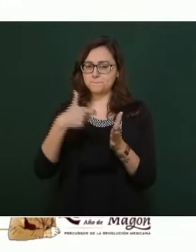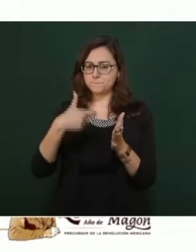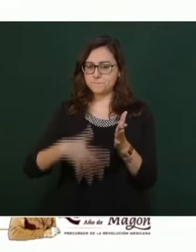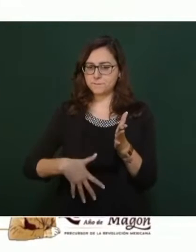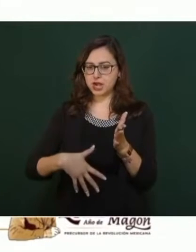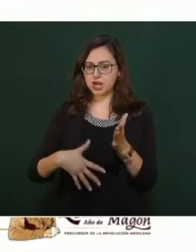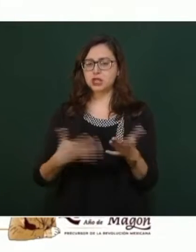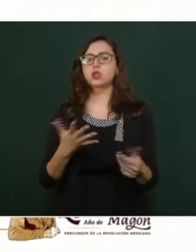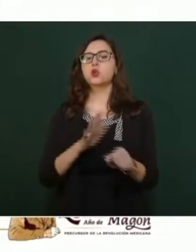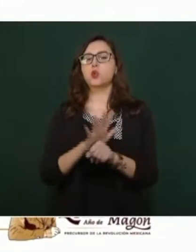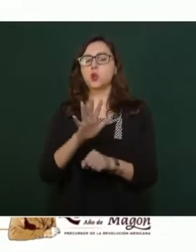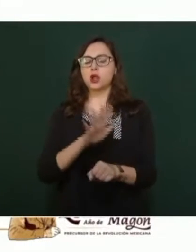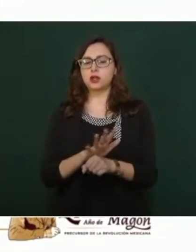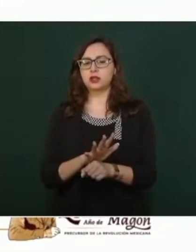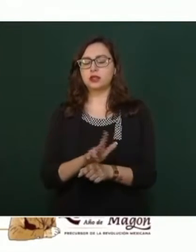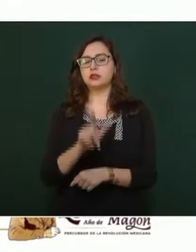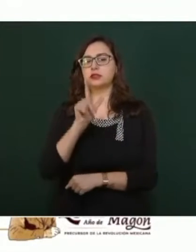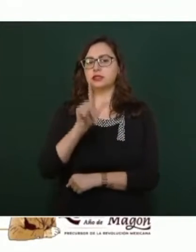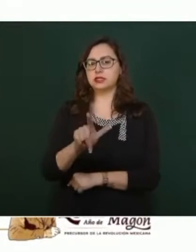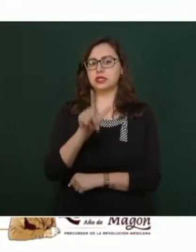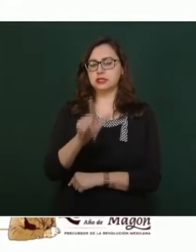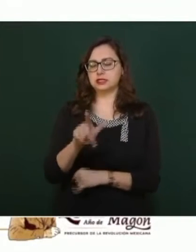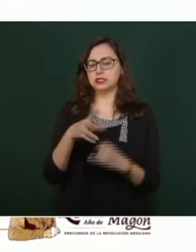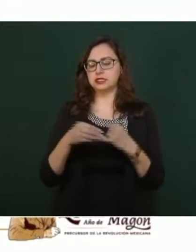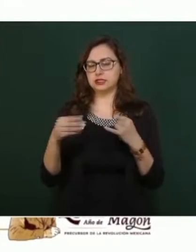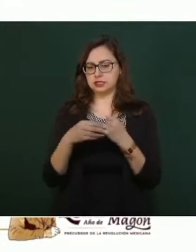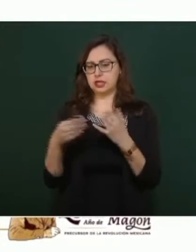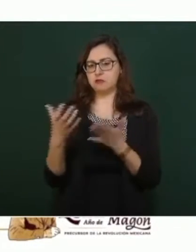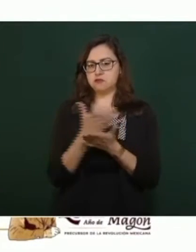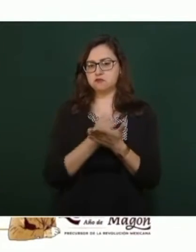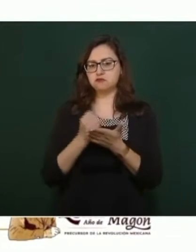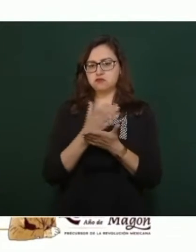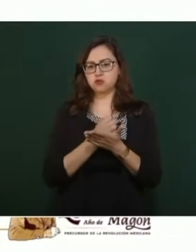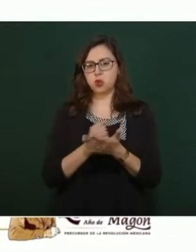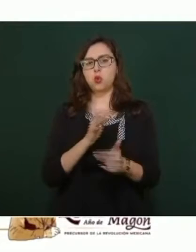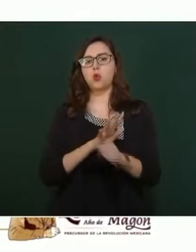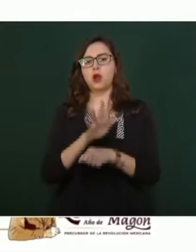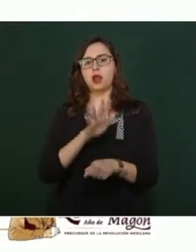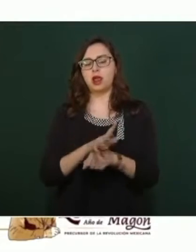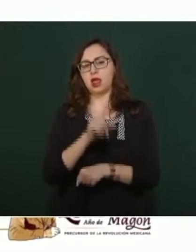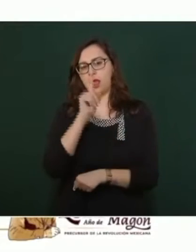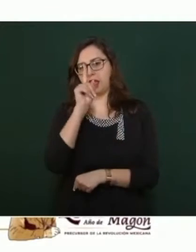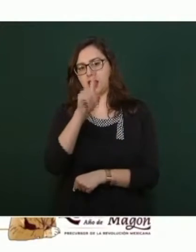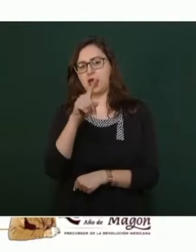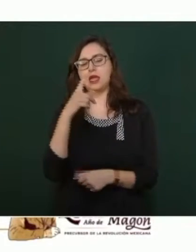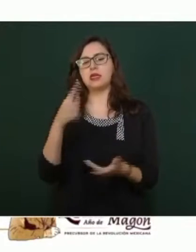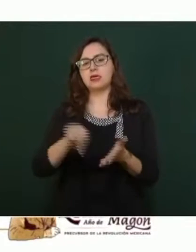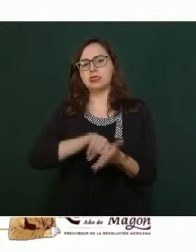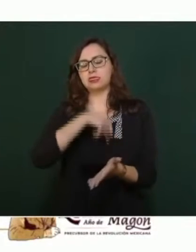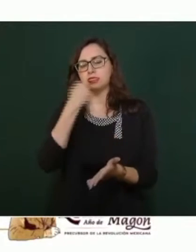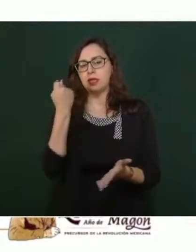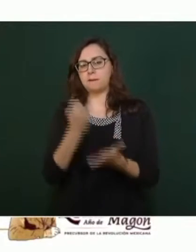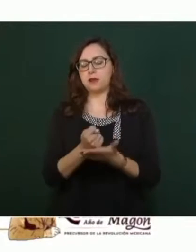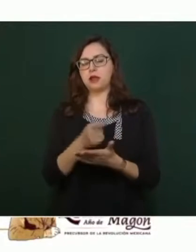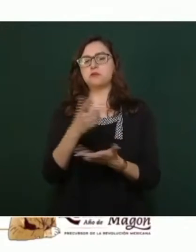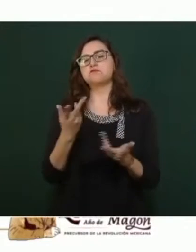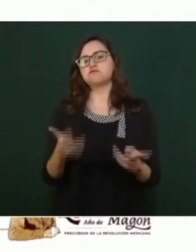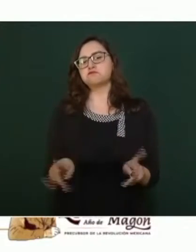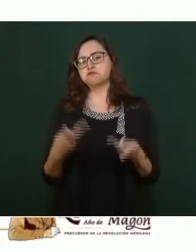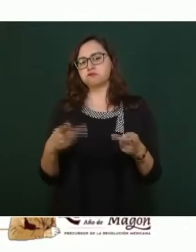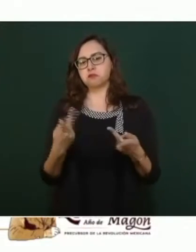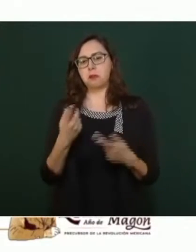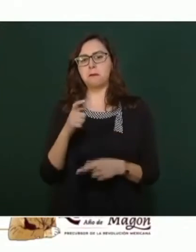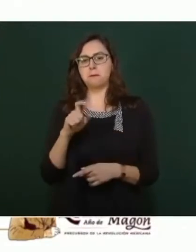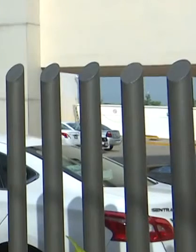con 17 centavos de margen está en una franquicia Pemex de Tampico, Tamuglipas, precio al público de 20 pesos